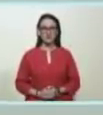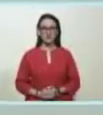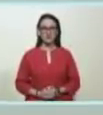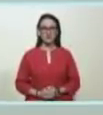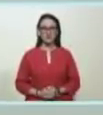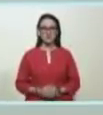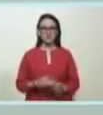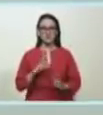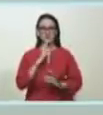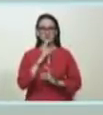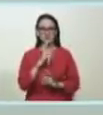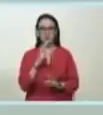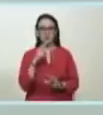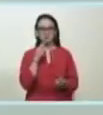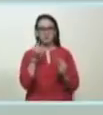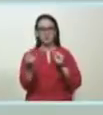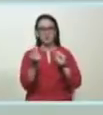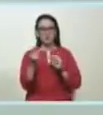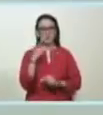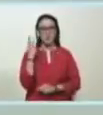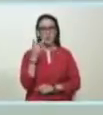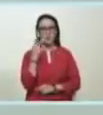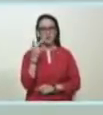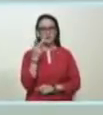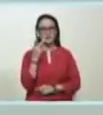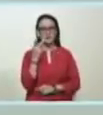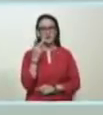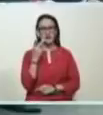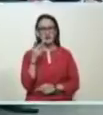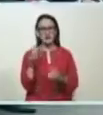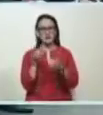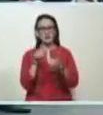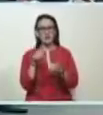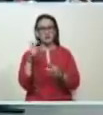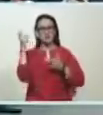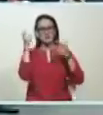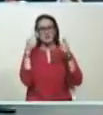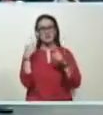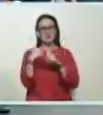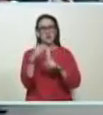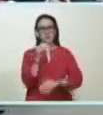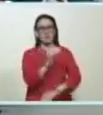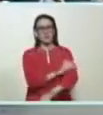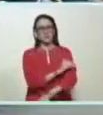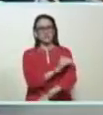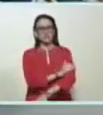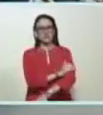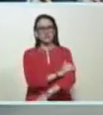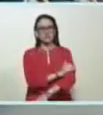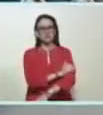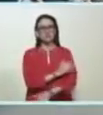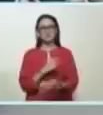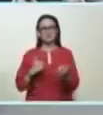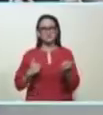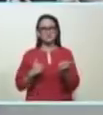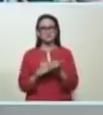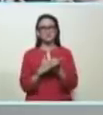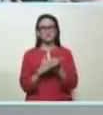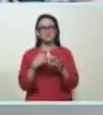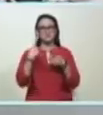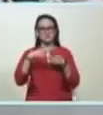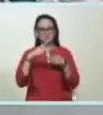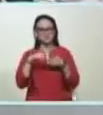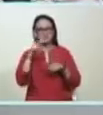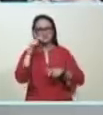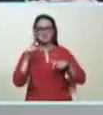las conversaciones políticas entre las fuerzas del chavismo y la oposición, facilitadas y apoyadas por